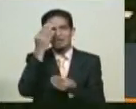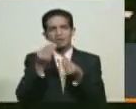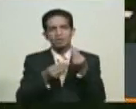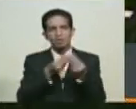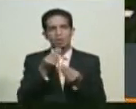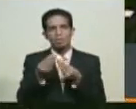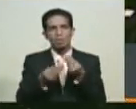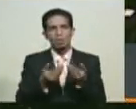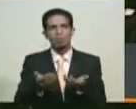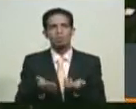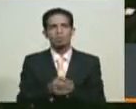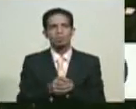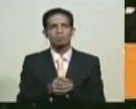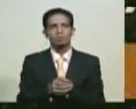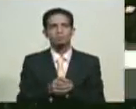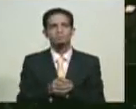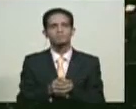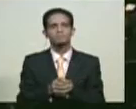refinanciamientos,